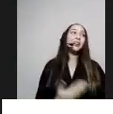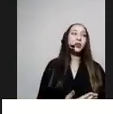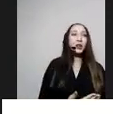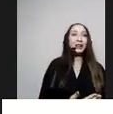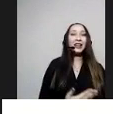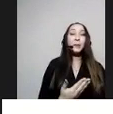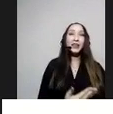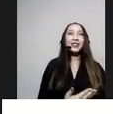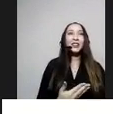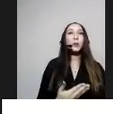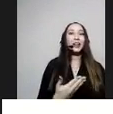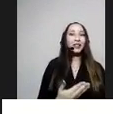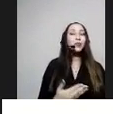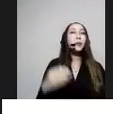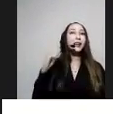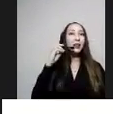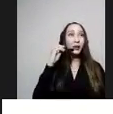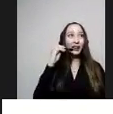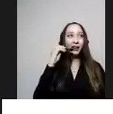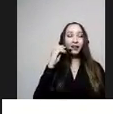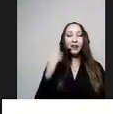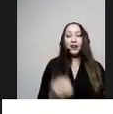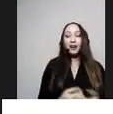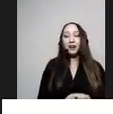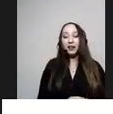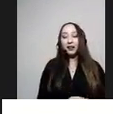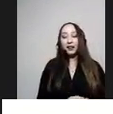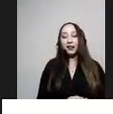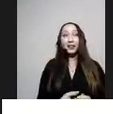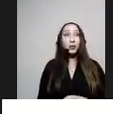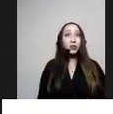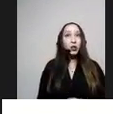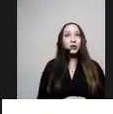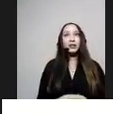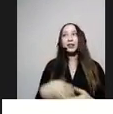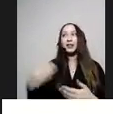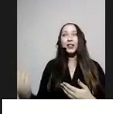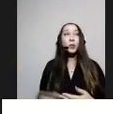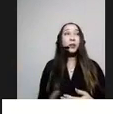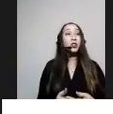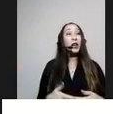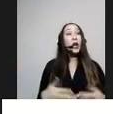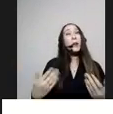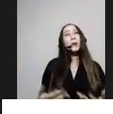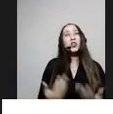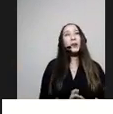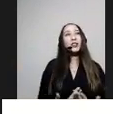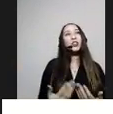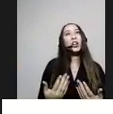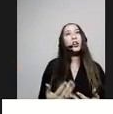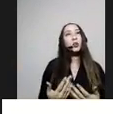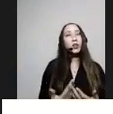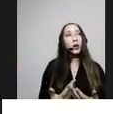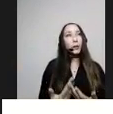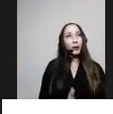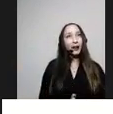en el caso de Yolanda, la empresa tenía un mecanismo para corregir estas situaciones, se designan comisiones, pero muchas veces no tienen